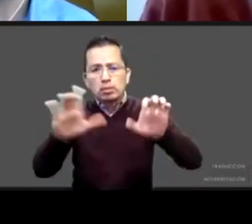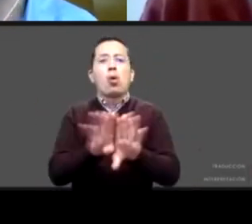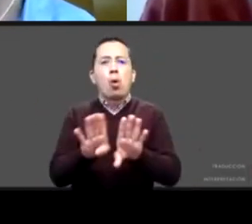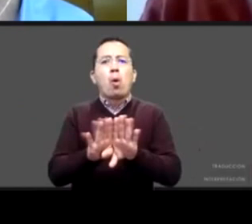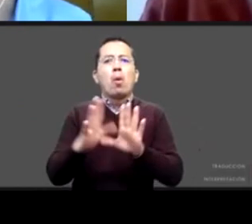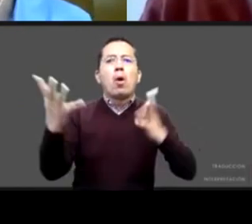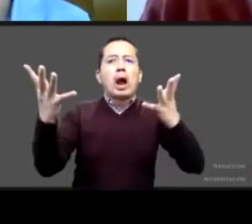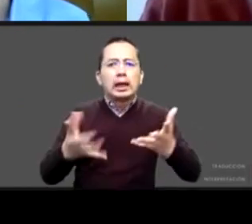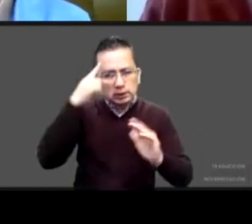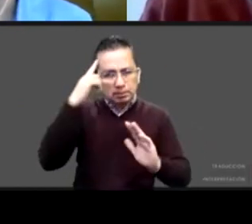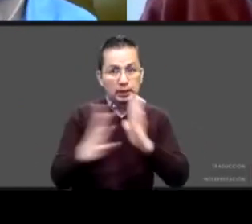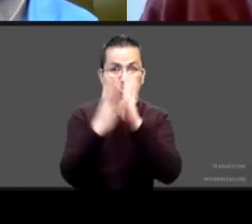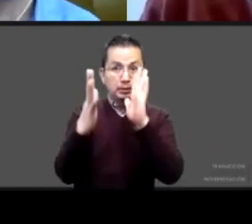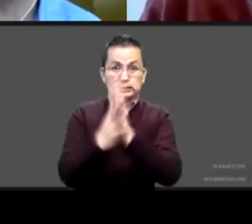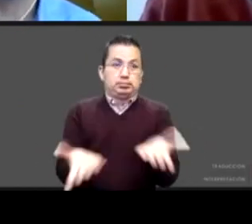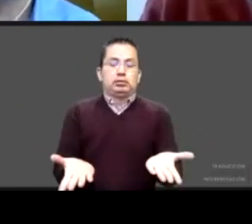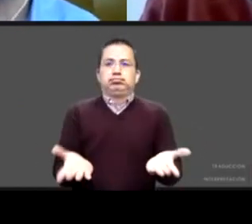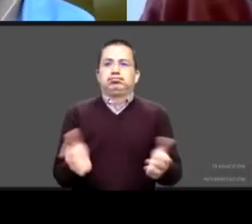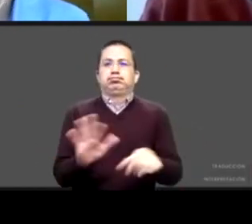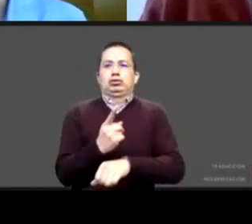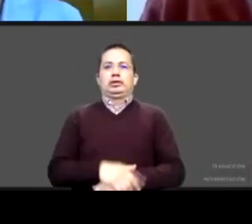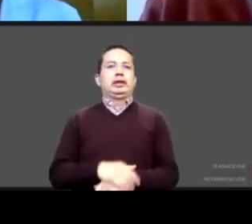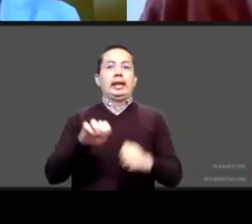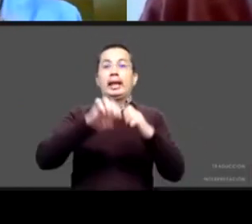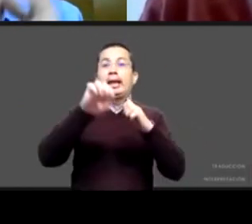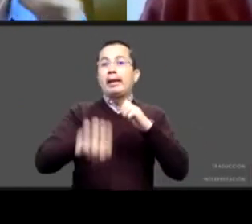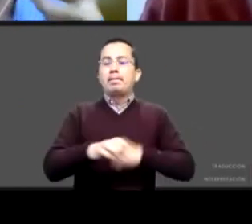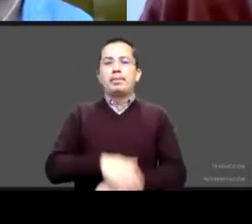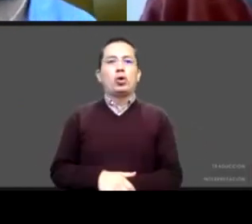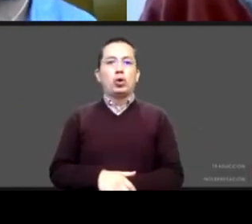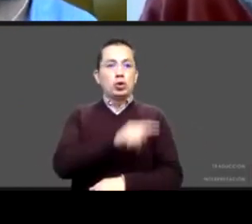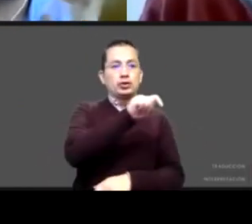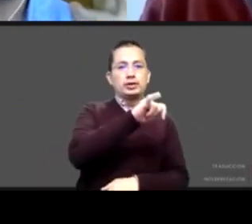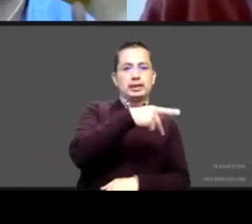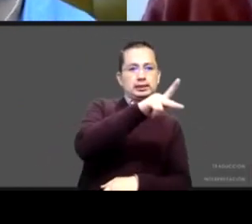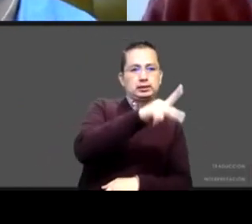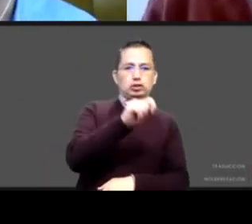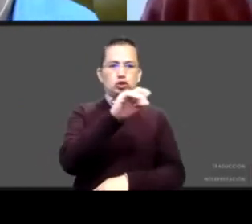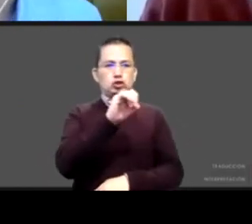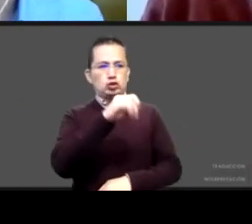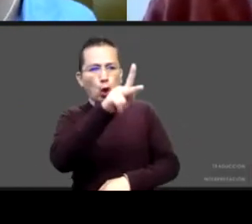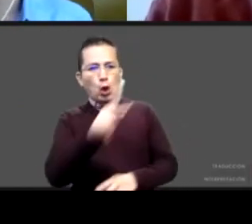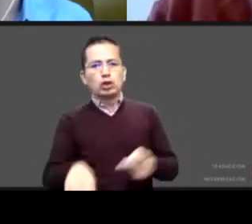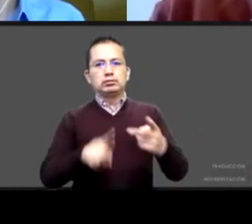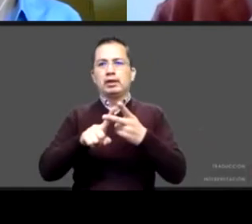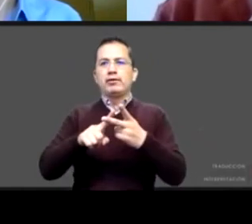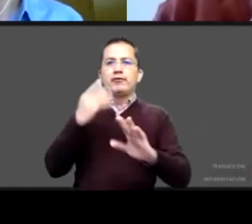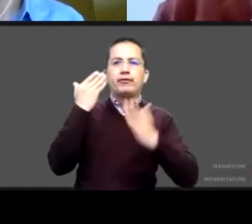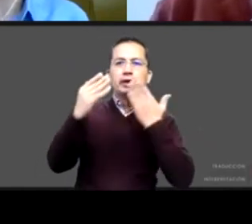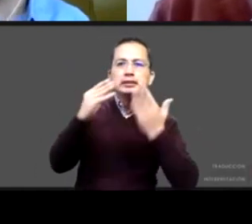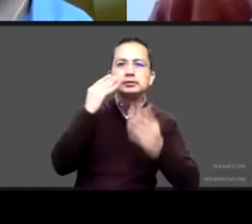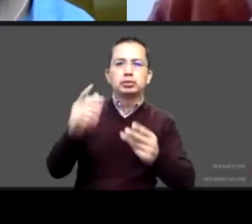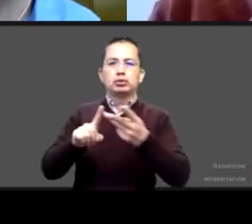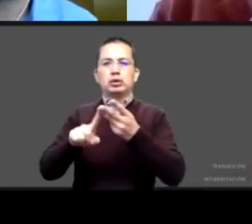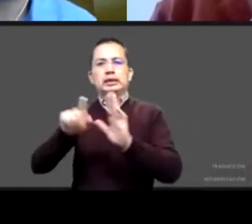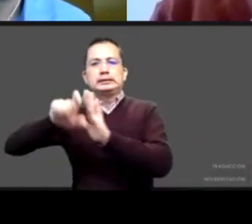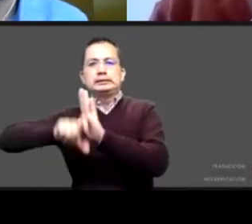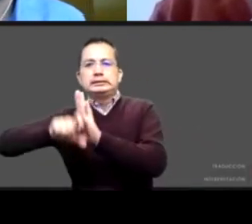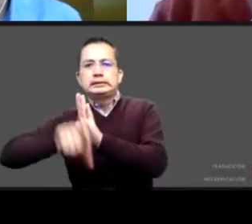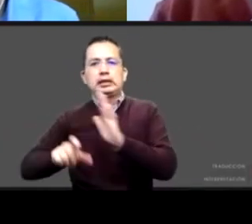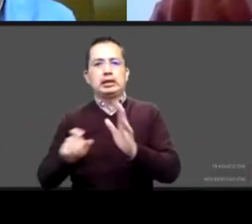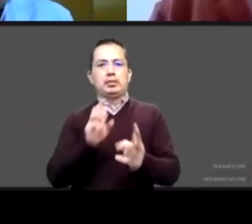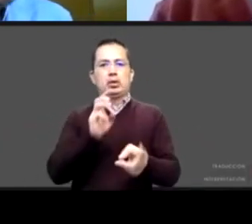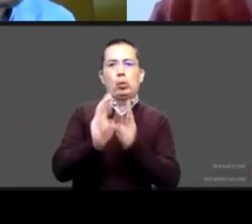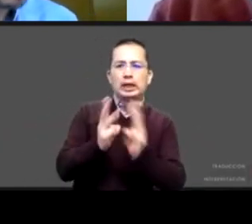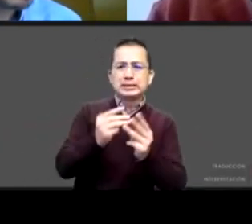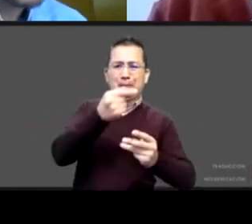de TikTok con adolescentes, el propio Facebook, el propio Instagram, WhatsApp, entre otros, se